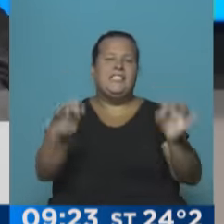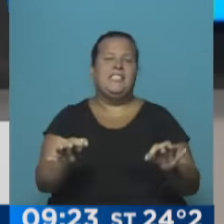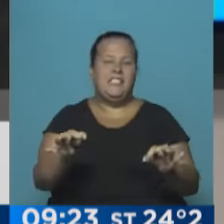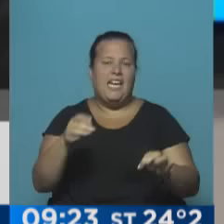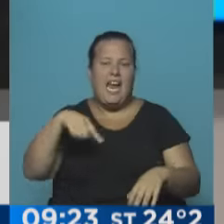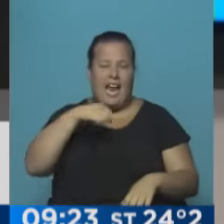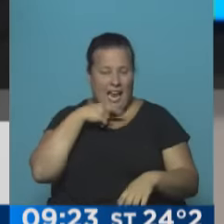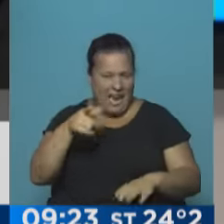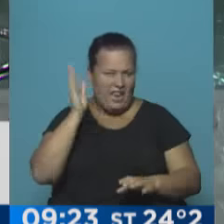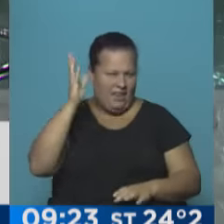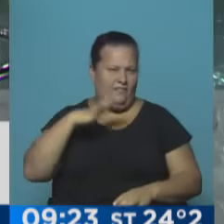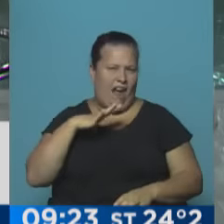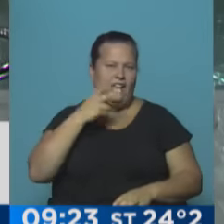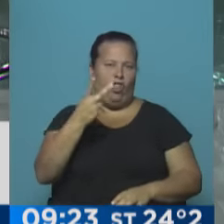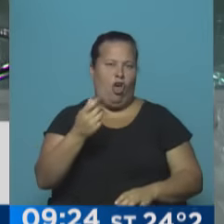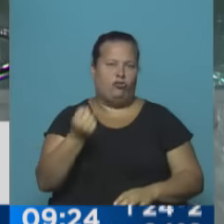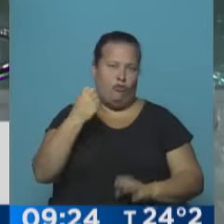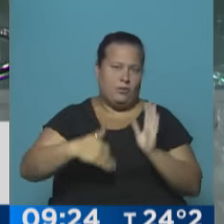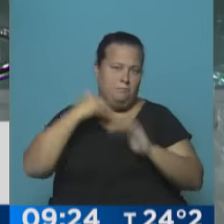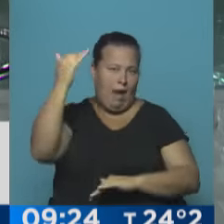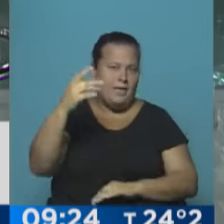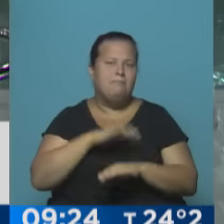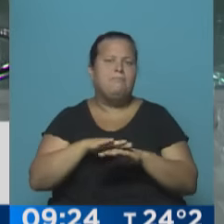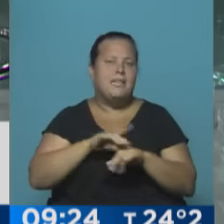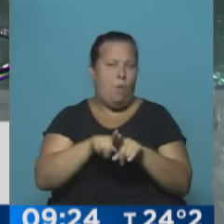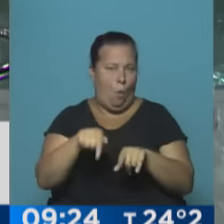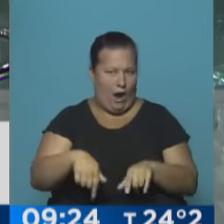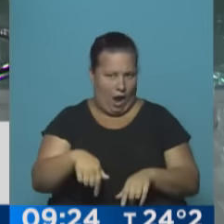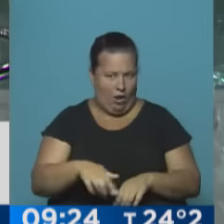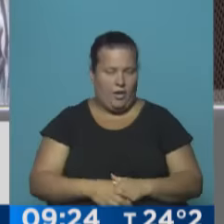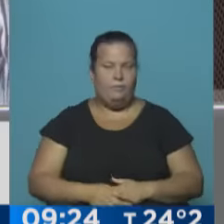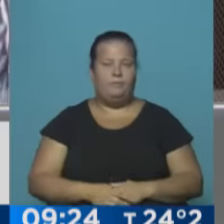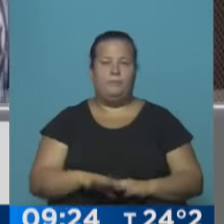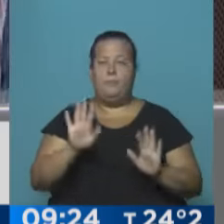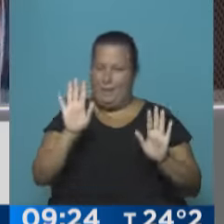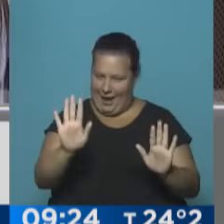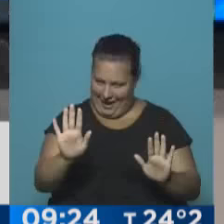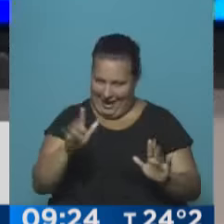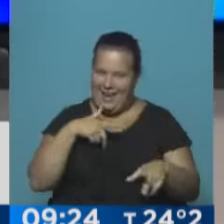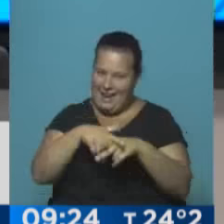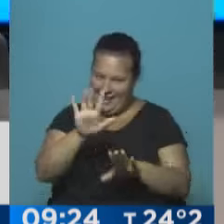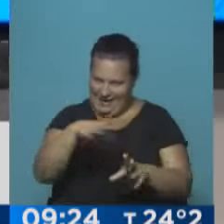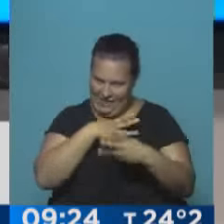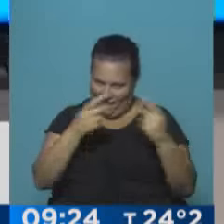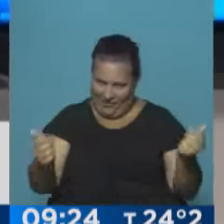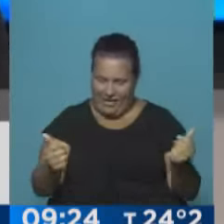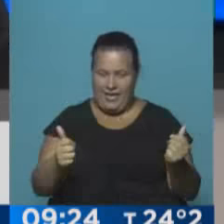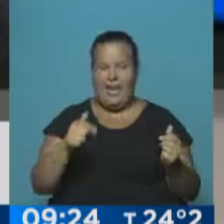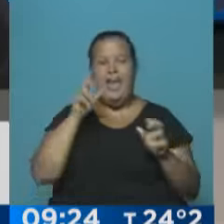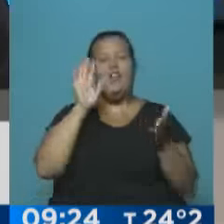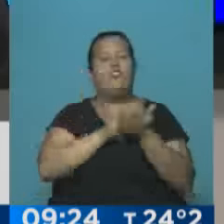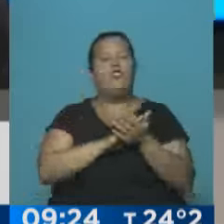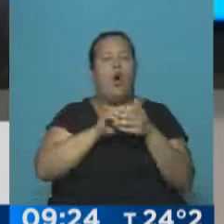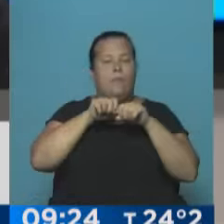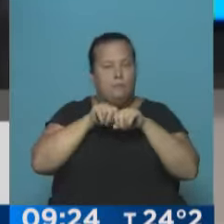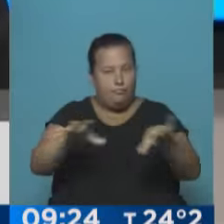nivel que quieren llegar todavía hay dos aumentos fuertes como mínimo como este espera un poquito déjame completar esto y el tema de la